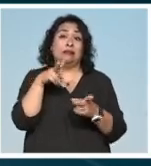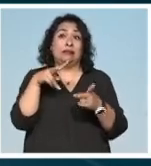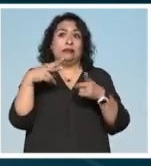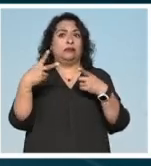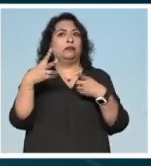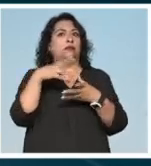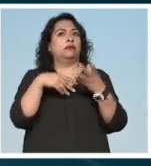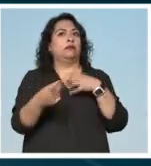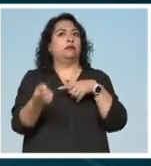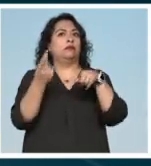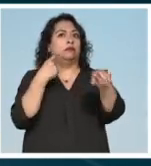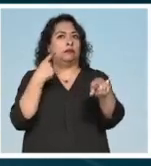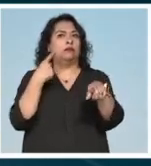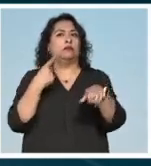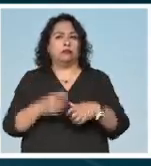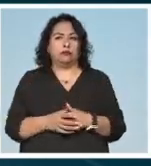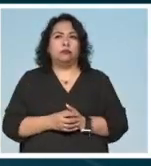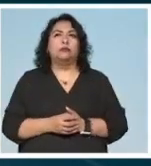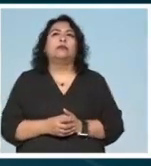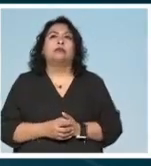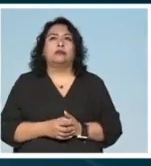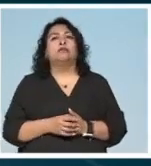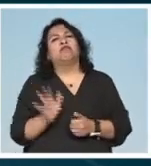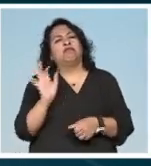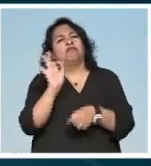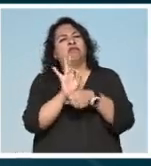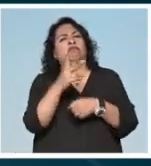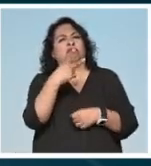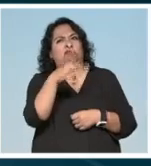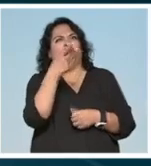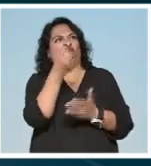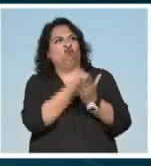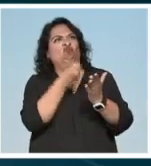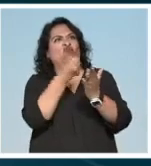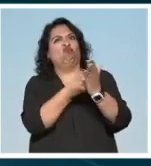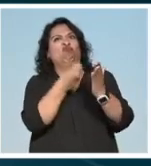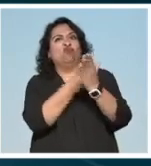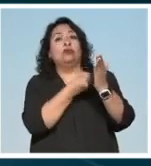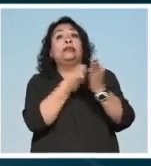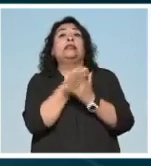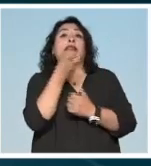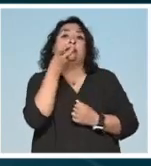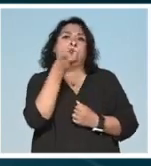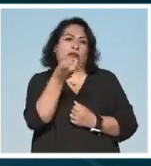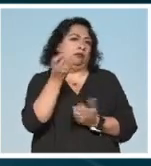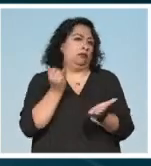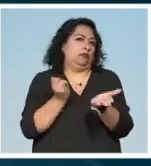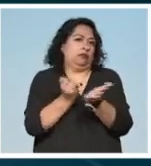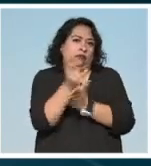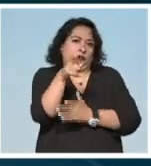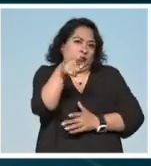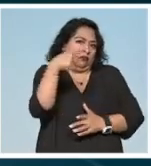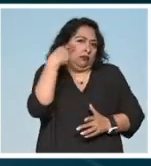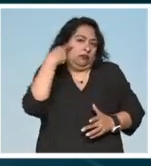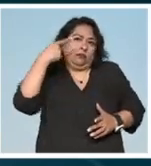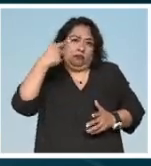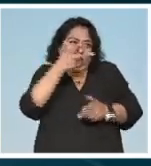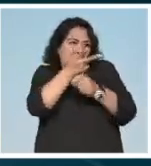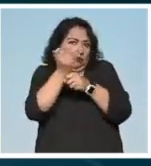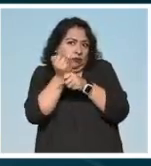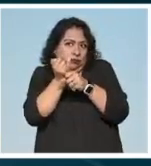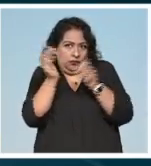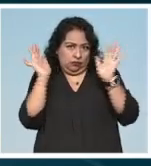muy empático con la lucha de ellos, ¿no? Muy a favor de la lucha de ellos. Y esa es una decisión que tú tomas como documentalista,